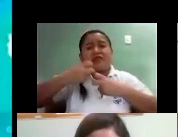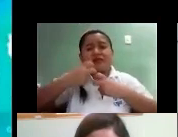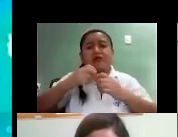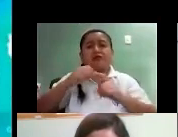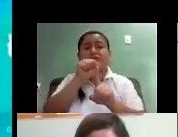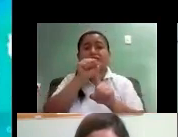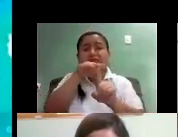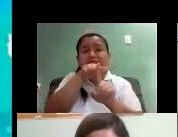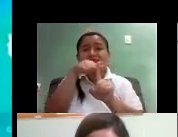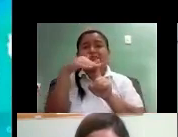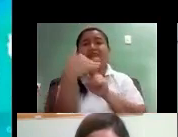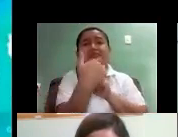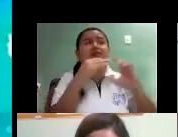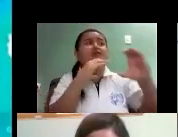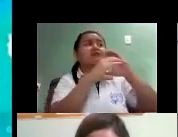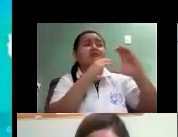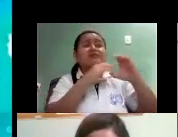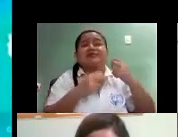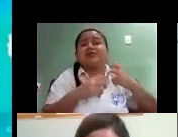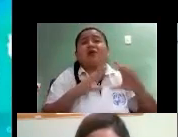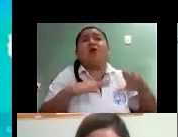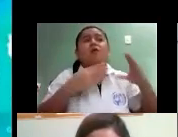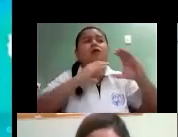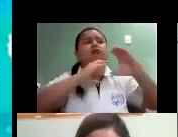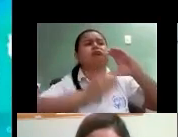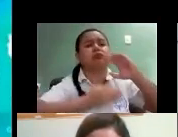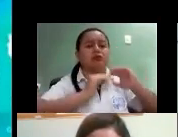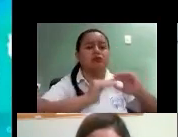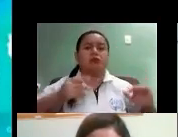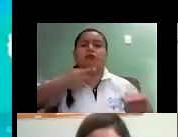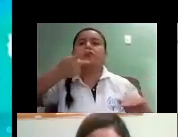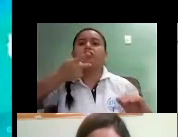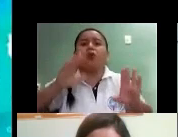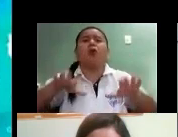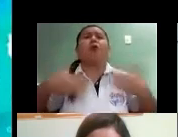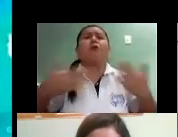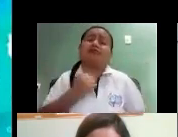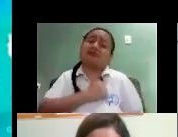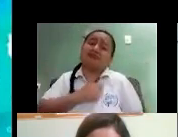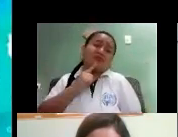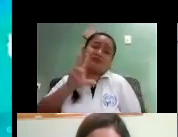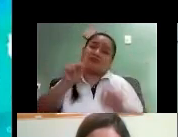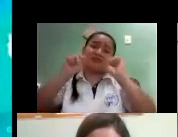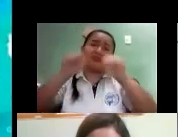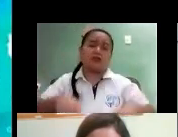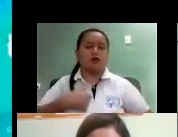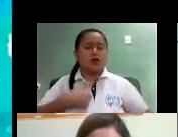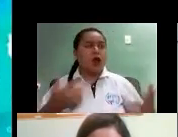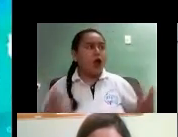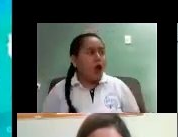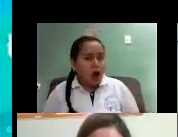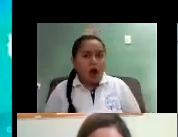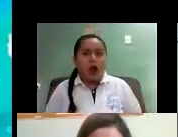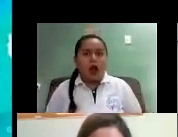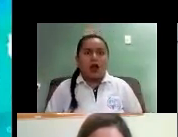colegio pidiendo ayuda, pidiendo que las recibieran, pero la directora les dijo que no. Era imposible porque no podían